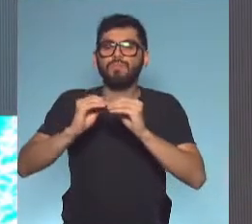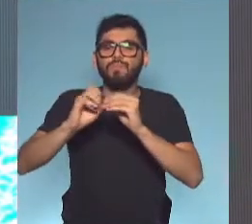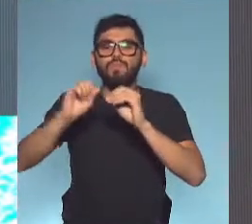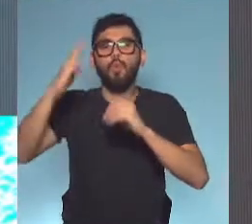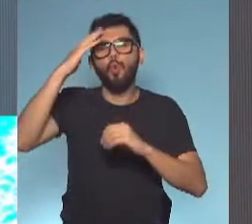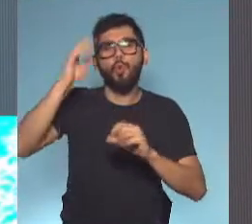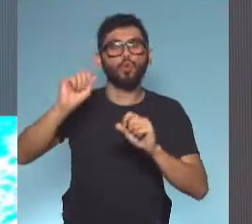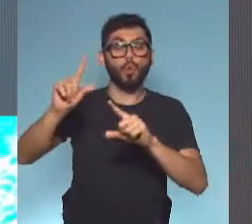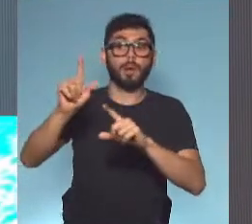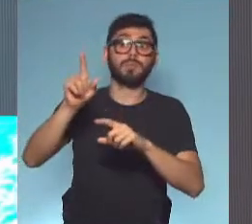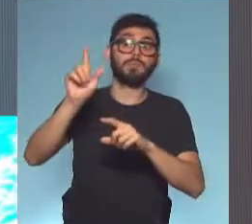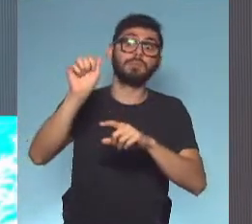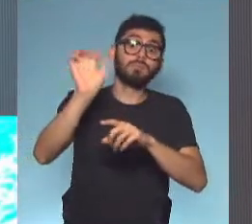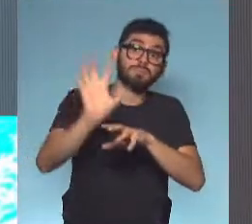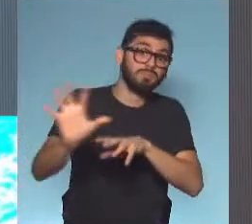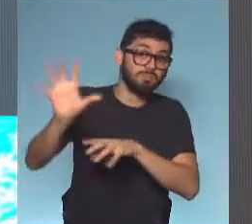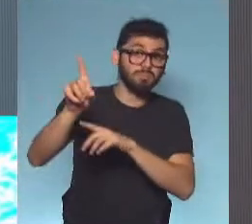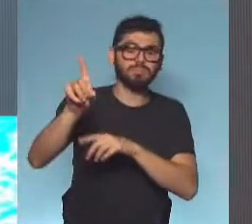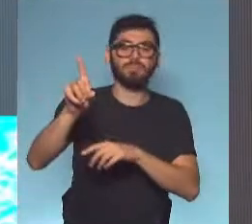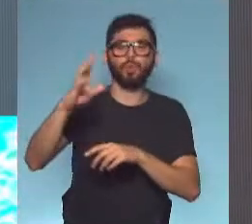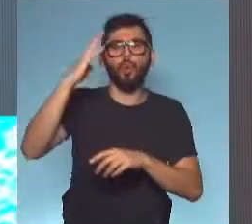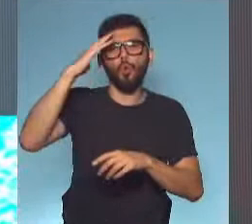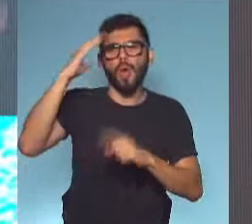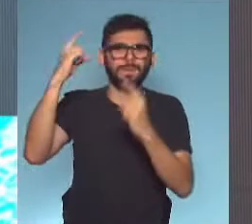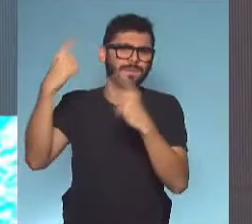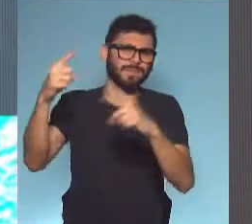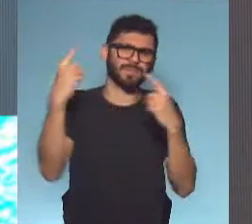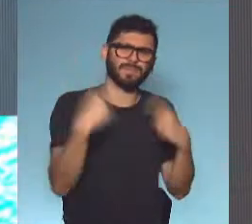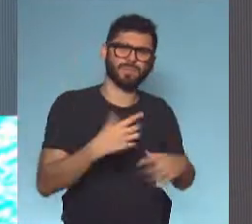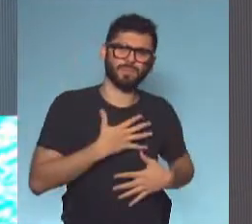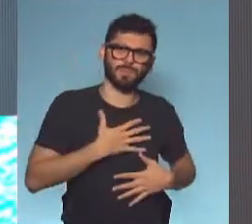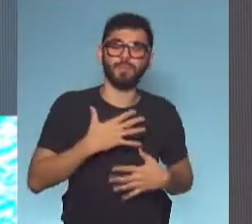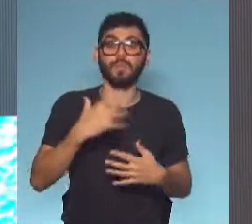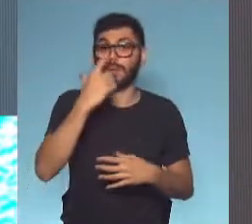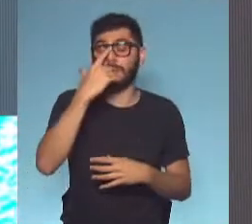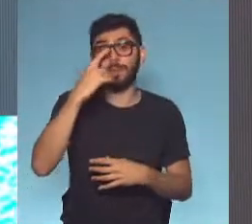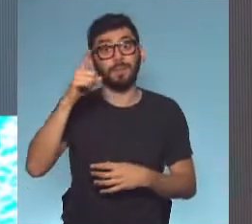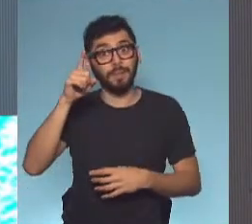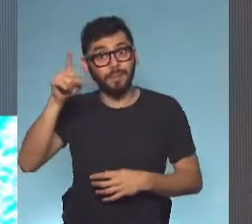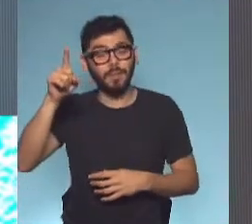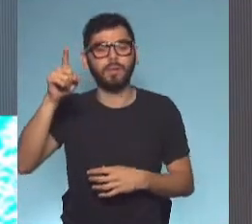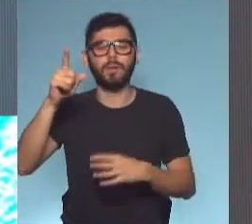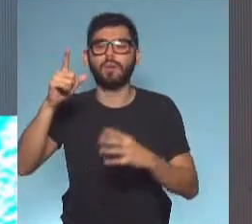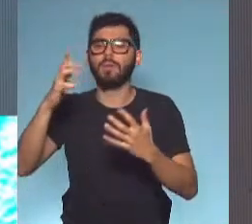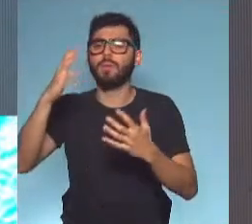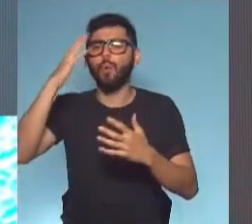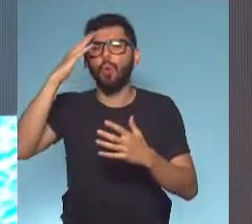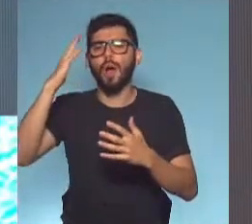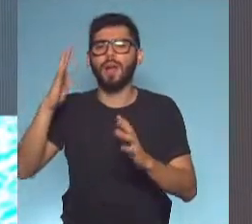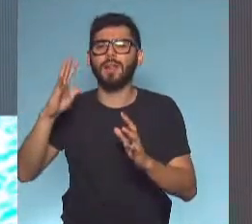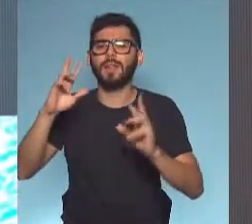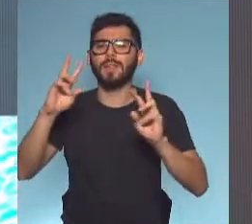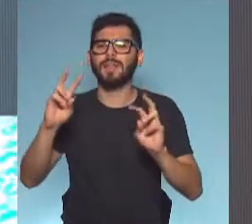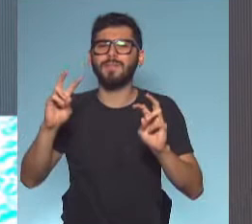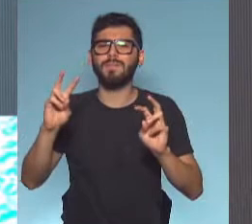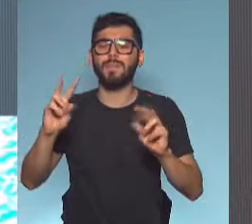cuestiones culturales, y en Medio Oriente son culturas totalmente distintas a las nuestras, donde hay determinadas cuestiones más que tienen que ver